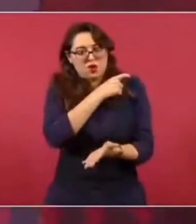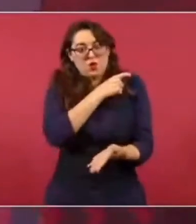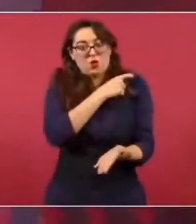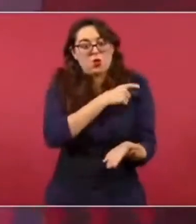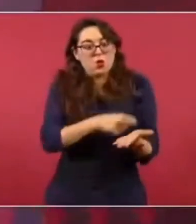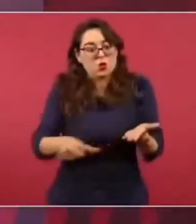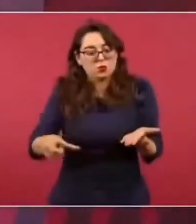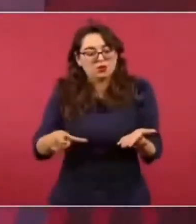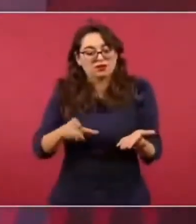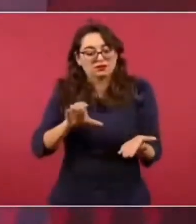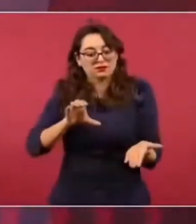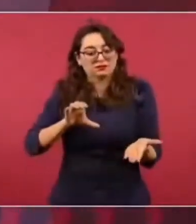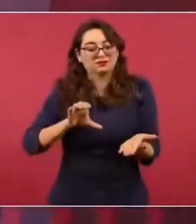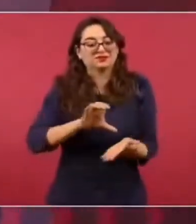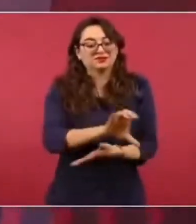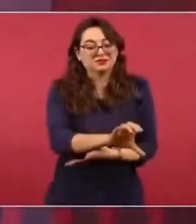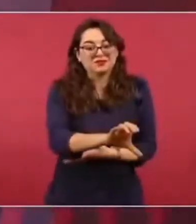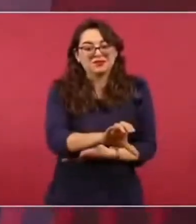por el tiempo.